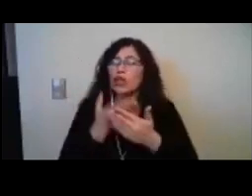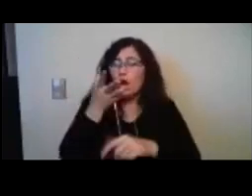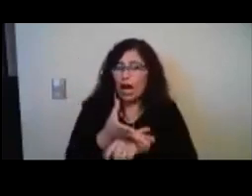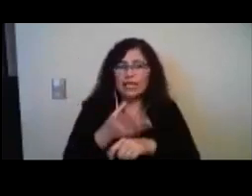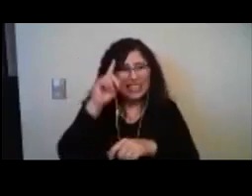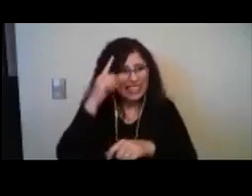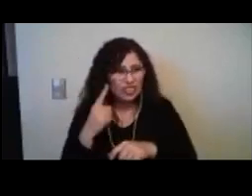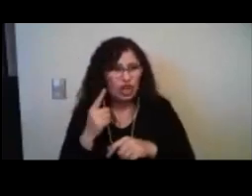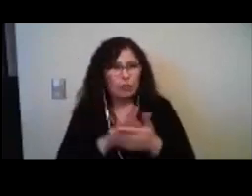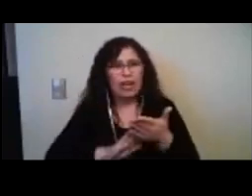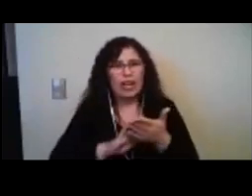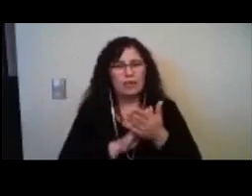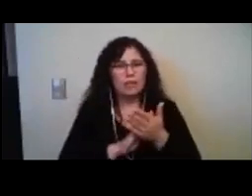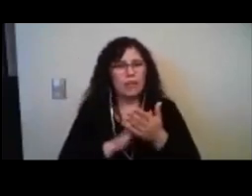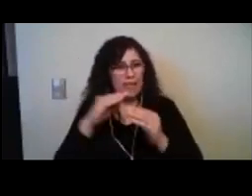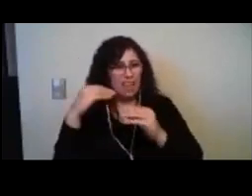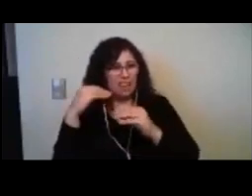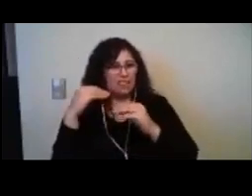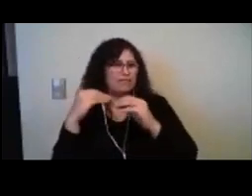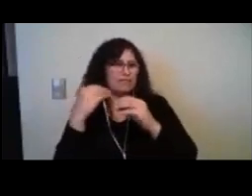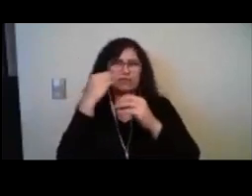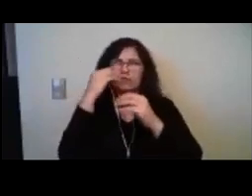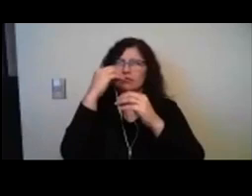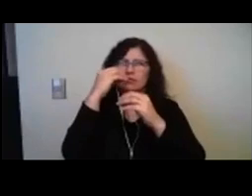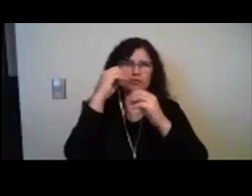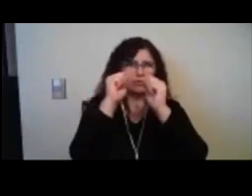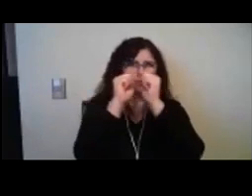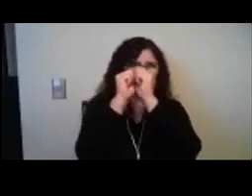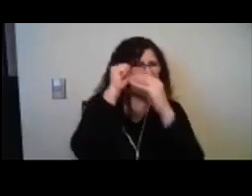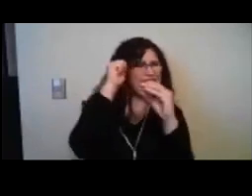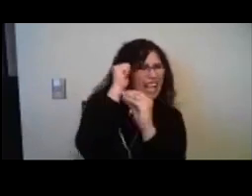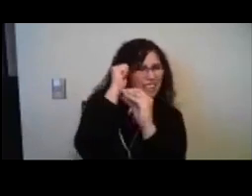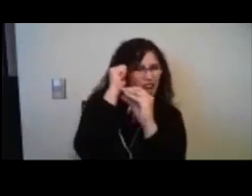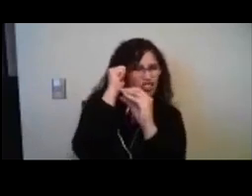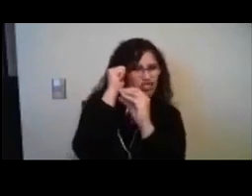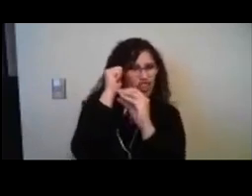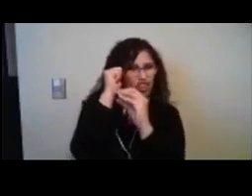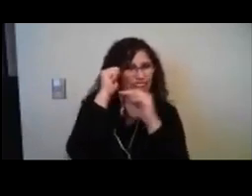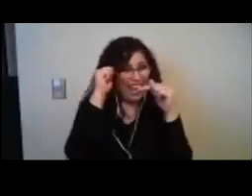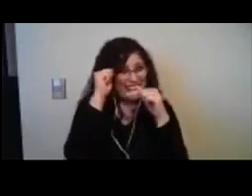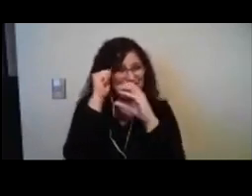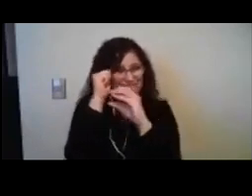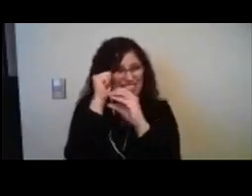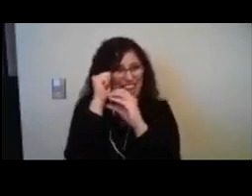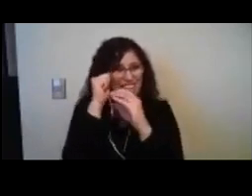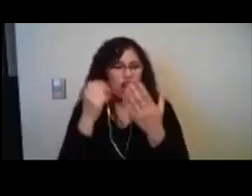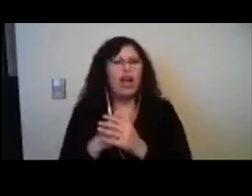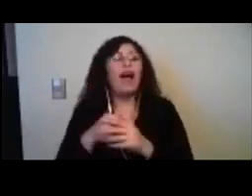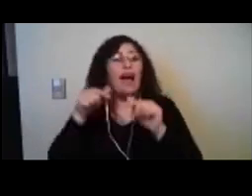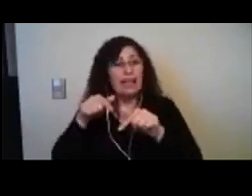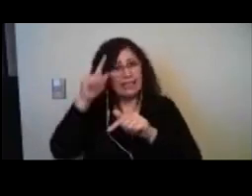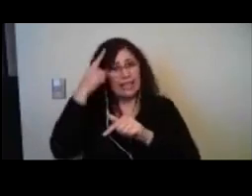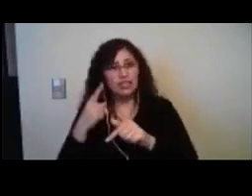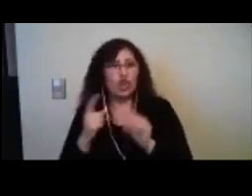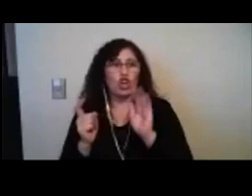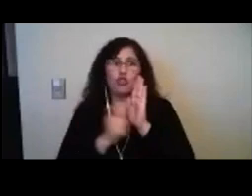nivel cerebeloso, ¿ya? Pueden haber manifestaciones clínicas muy comunes, ¿ya? Entonces, cuando